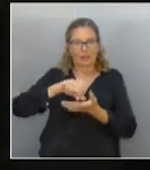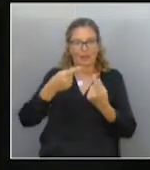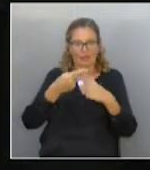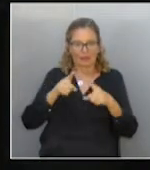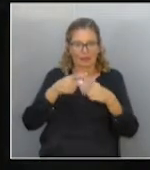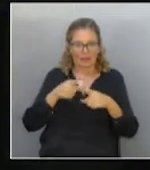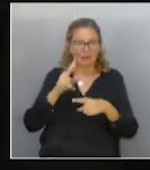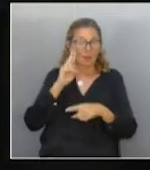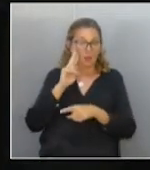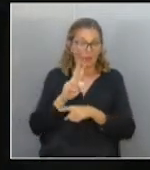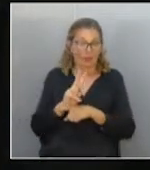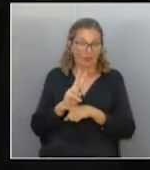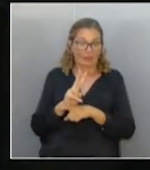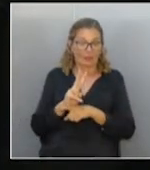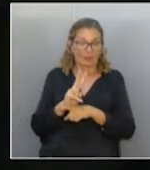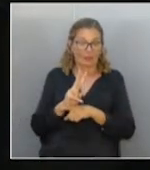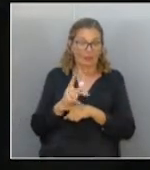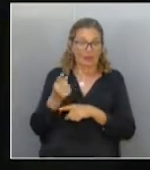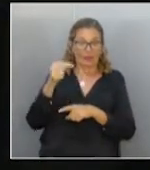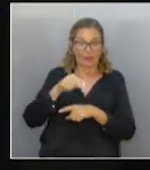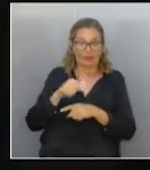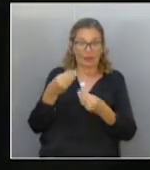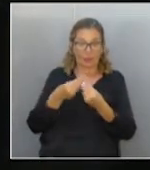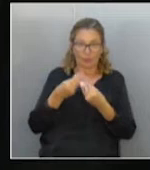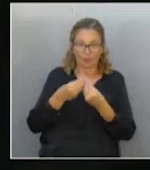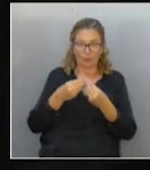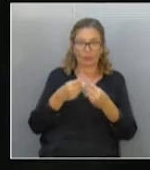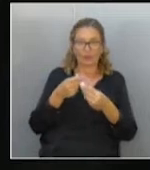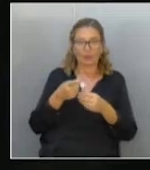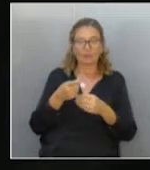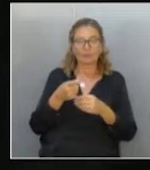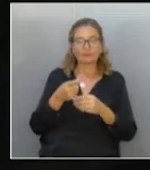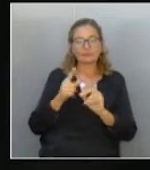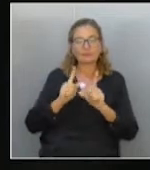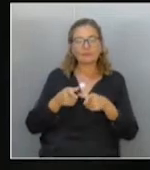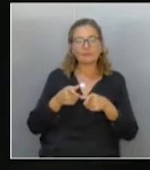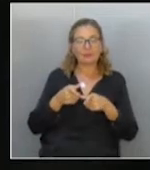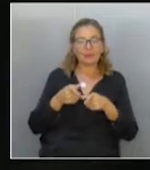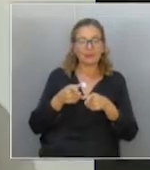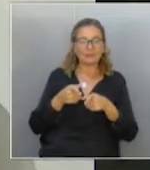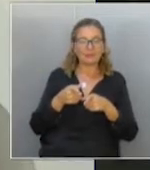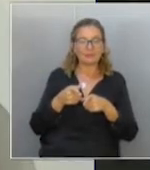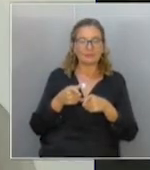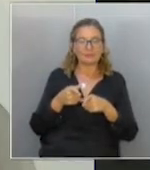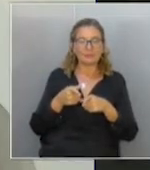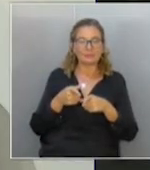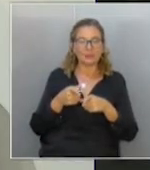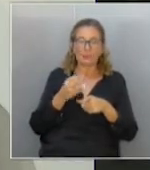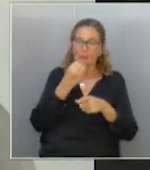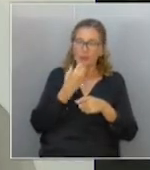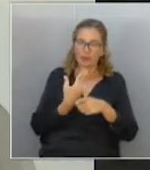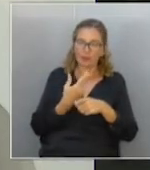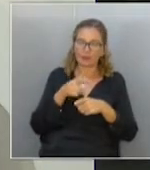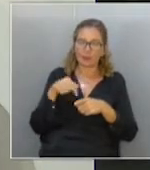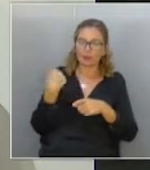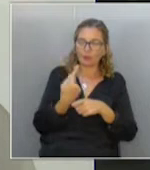que estábamos viendo. Van a venir más ediciones. Y bueno, para que vaya, digamos, mejorando